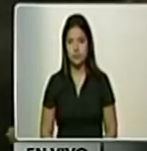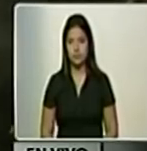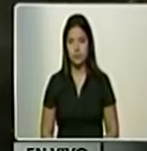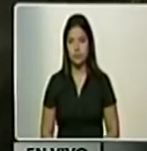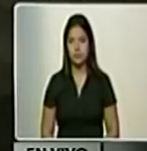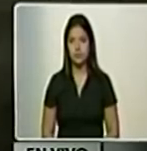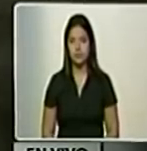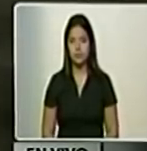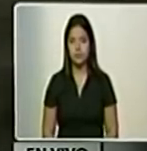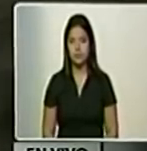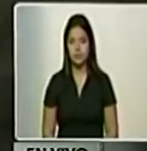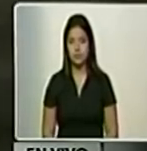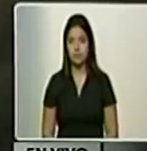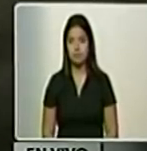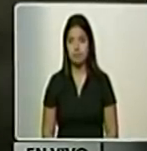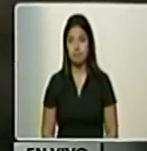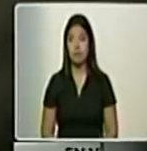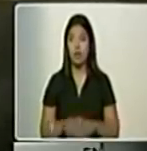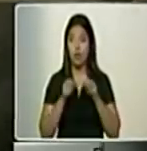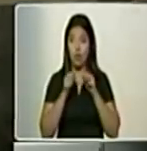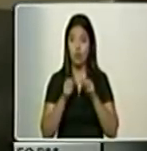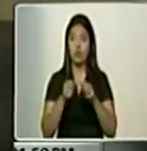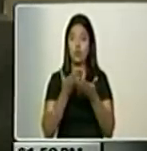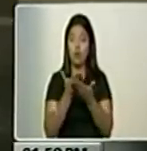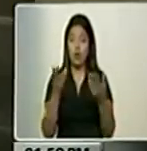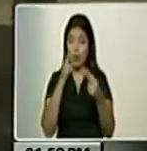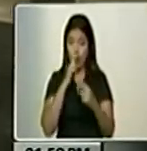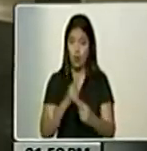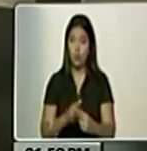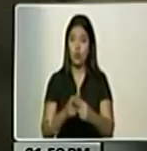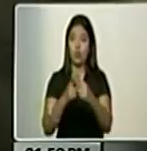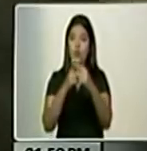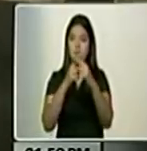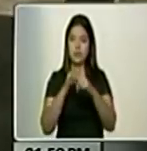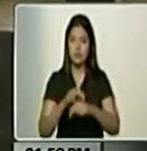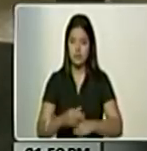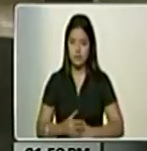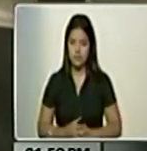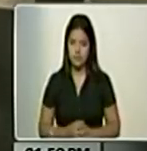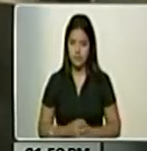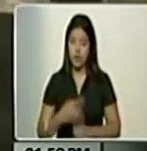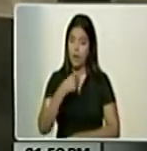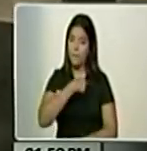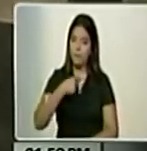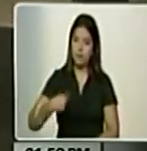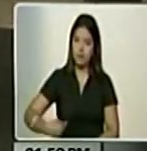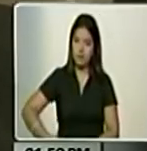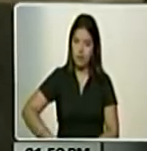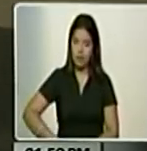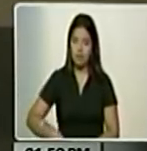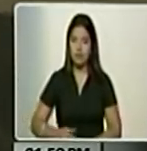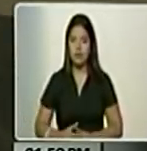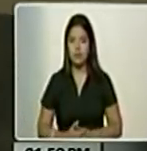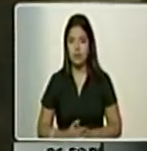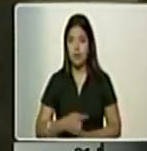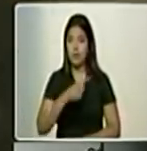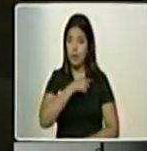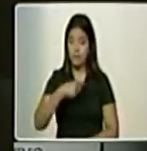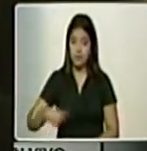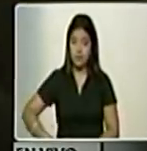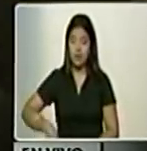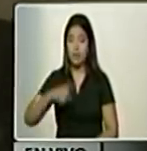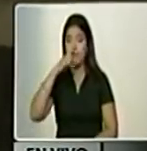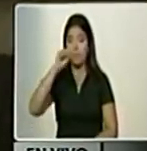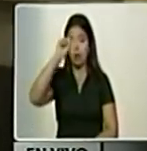libertador bueno allí continúan los honores al presidente del presidente Nicolás